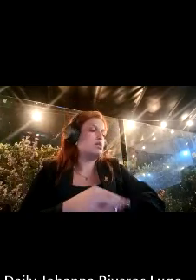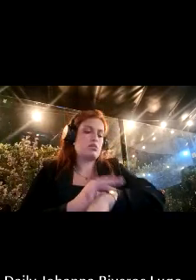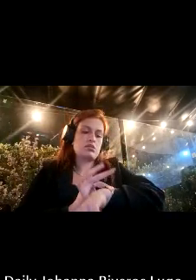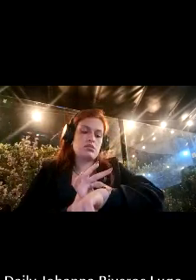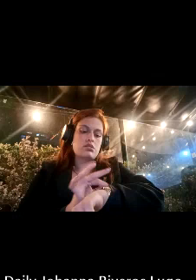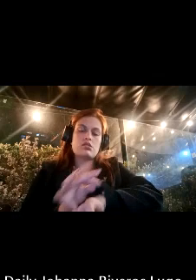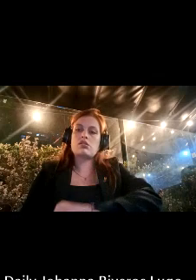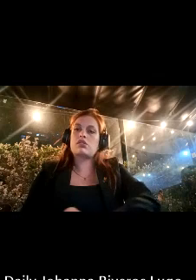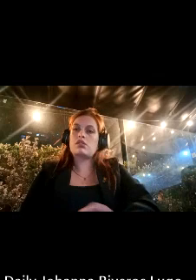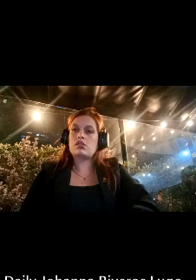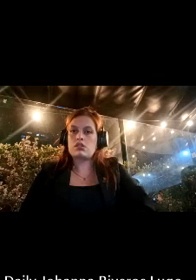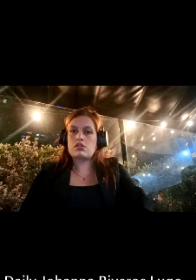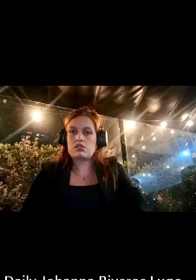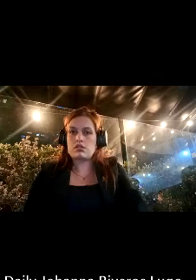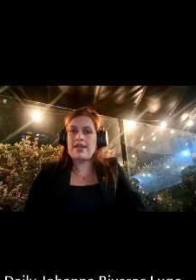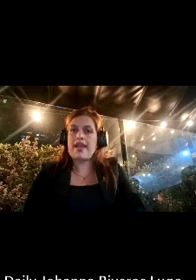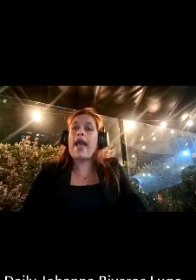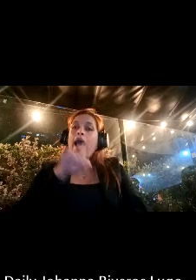una introducción,